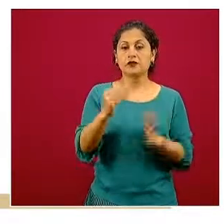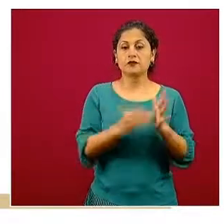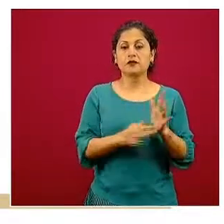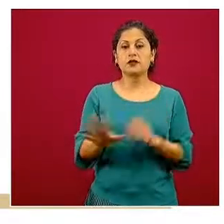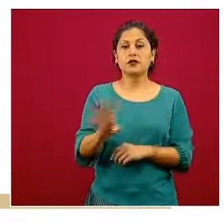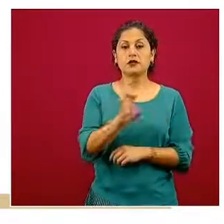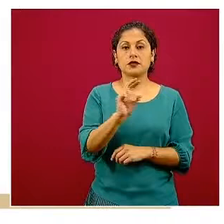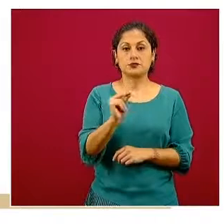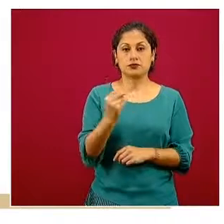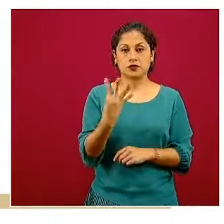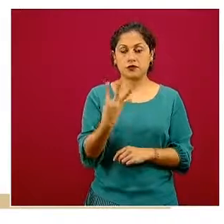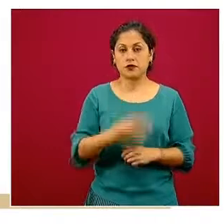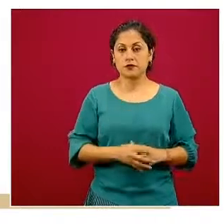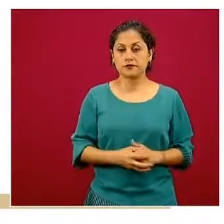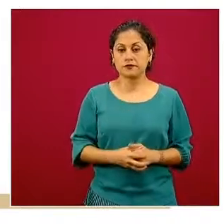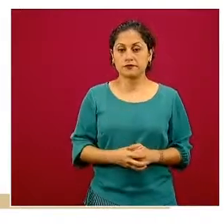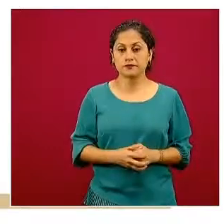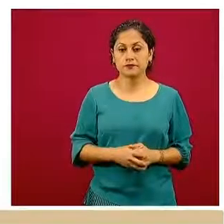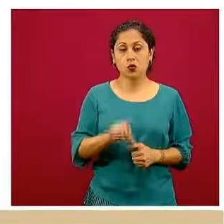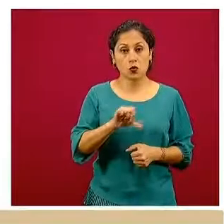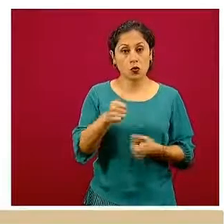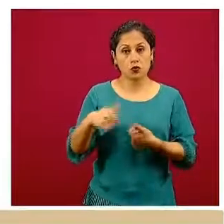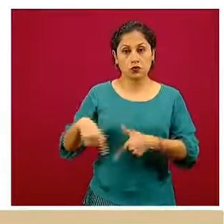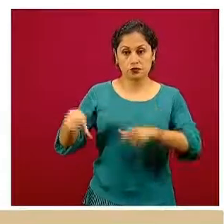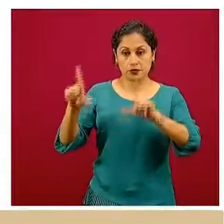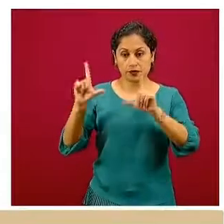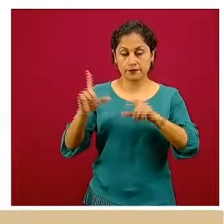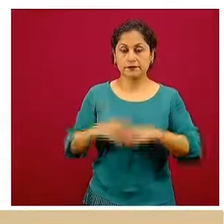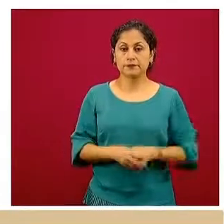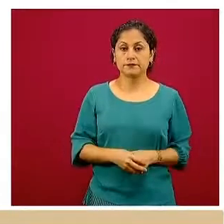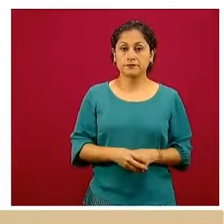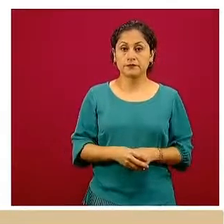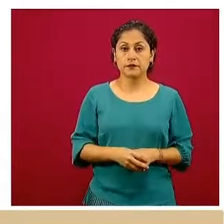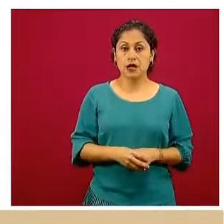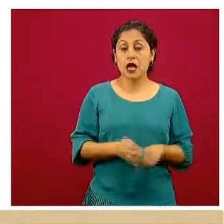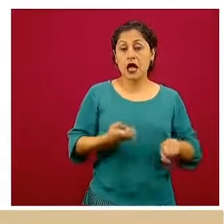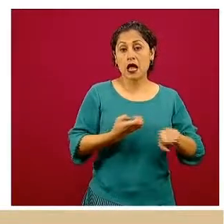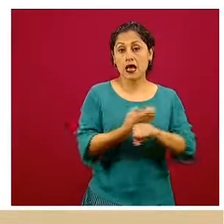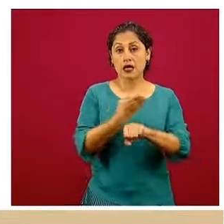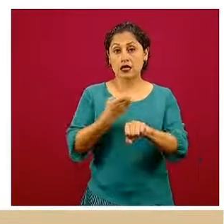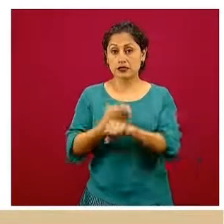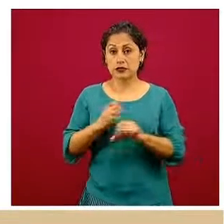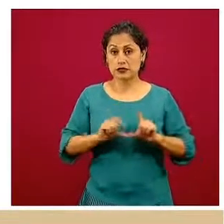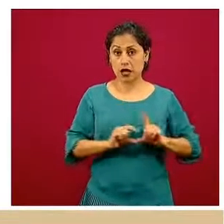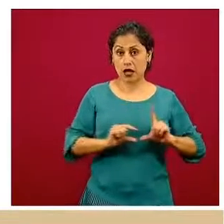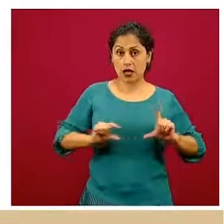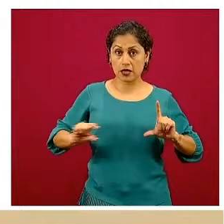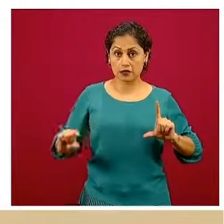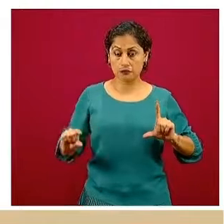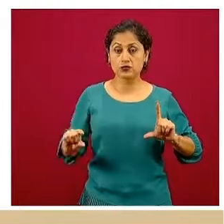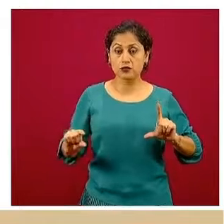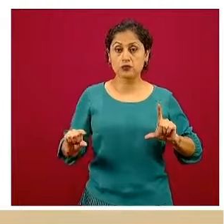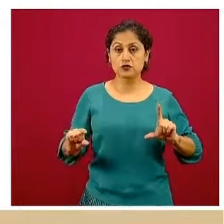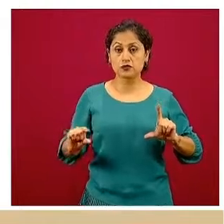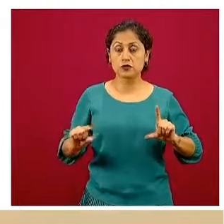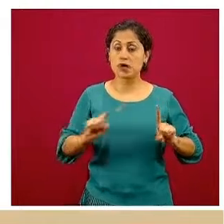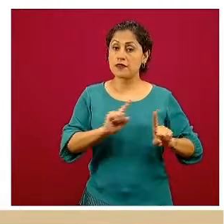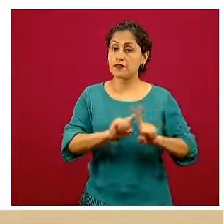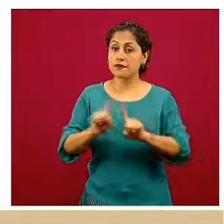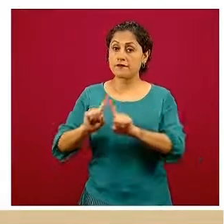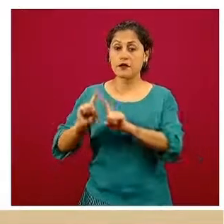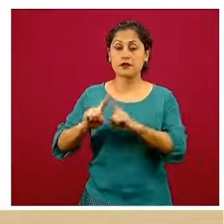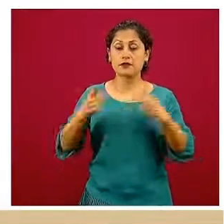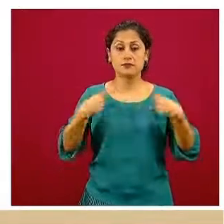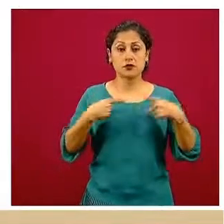22.584. Veamos la siguiente diapositiva. Es la distribución por entidad federativa de la carga acumulada de